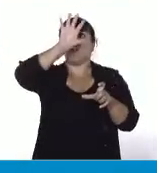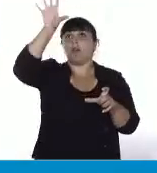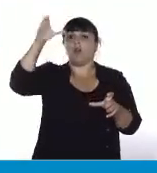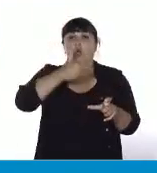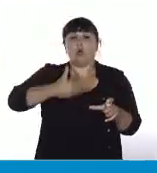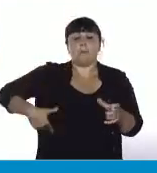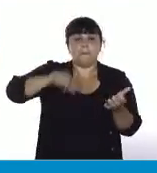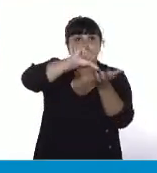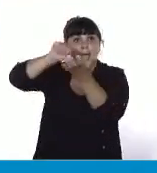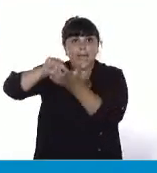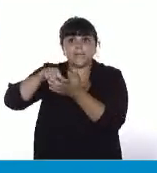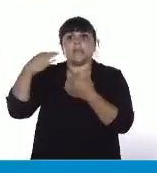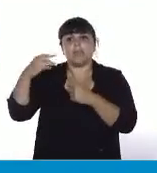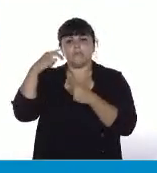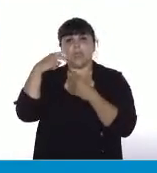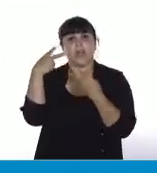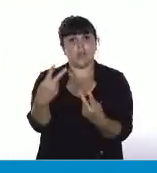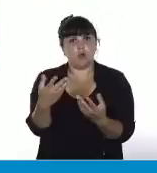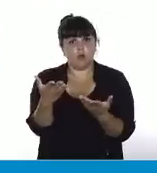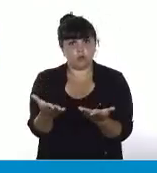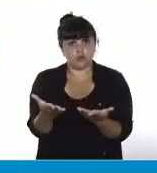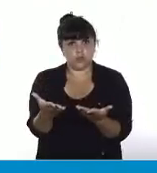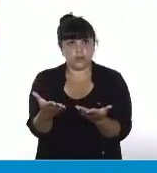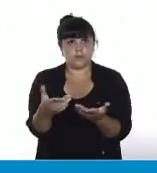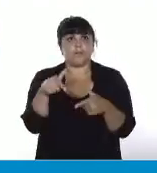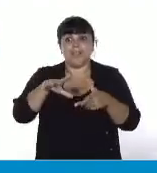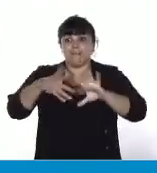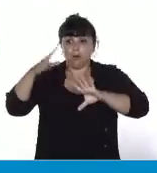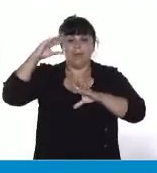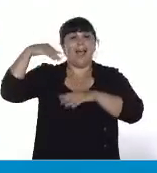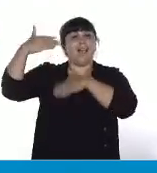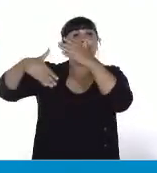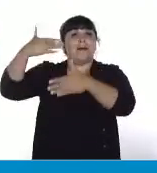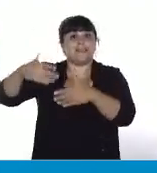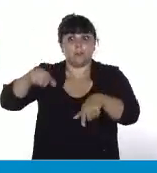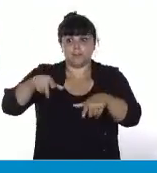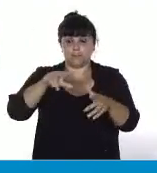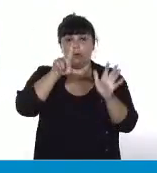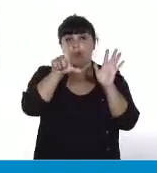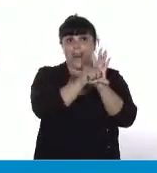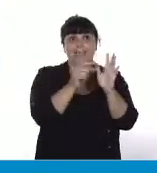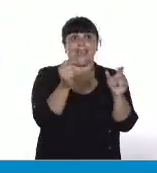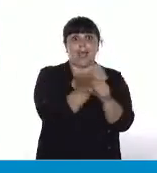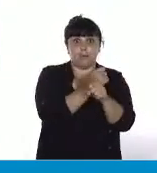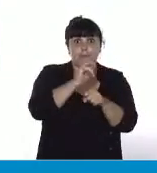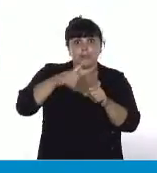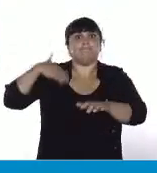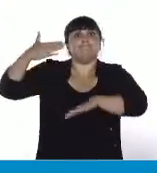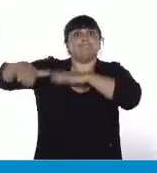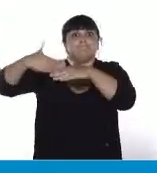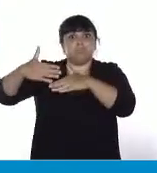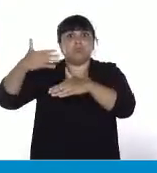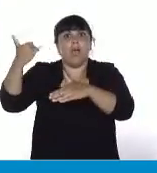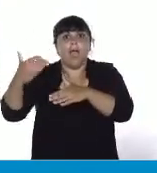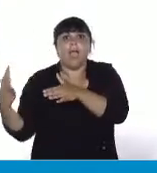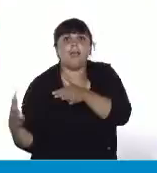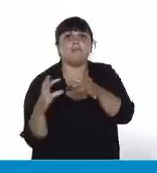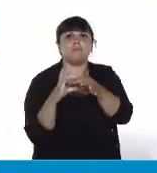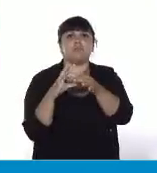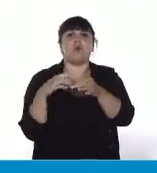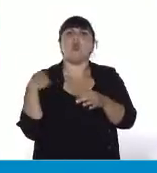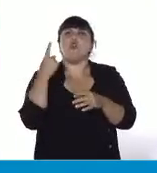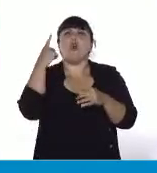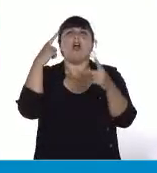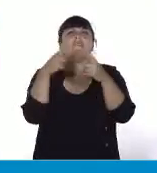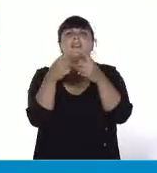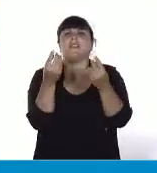medidas al respecto. Entonces, con estas capacitaciones que surgen de este proyecto de ley y que van a tener lugar, no buscamos